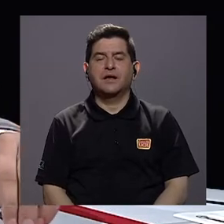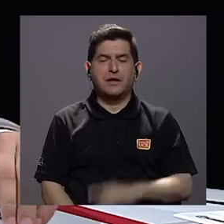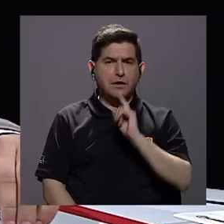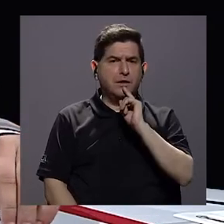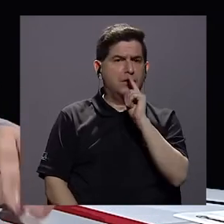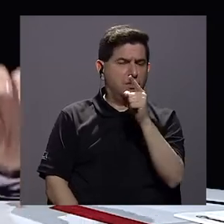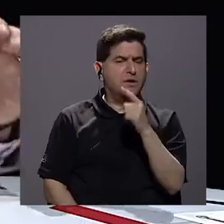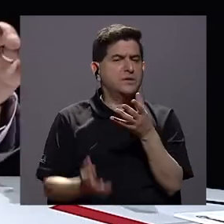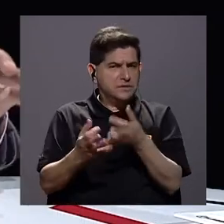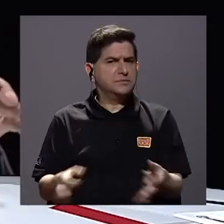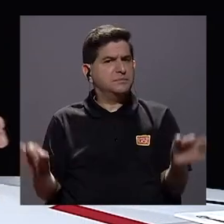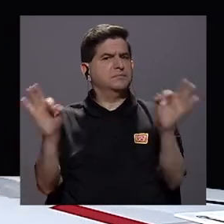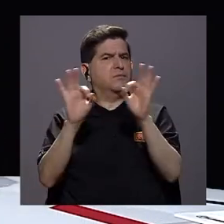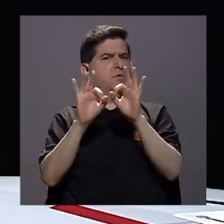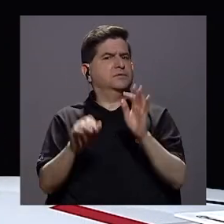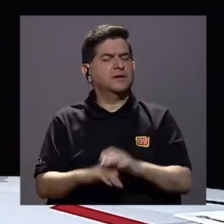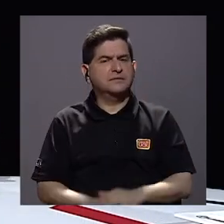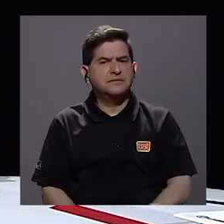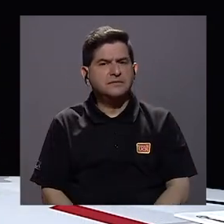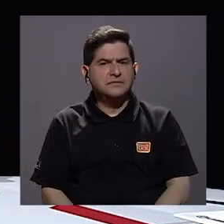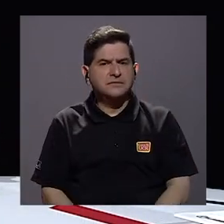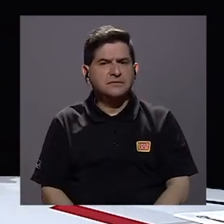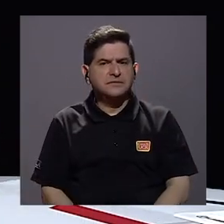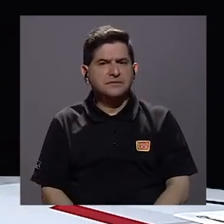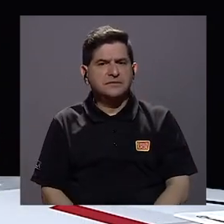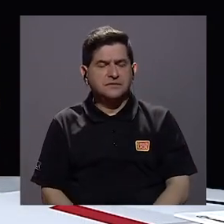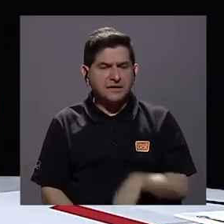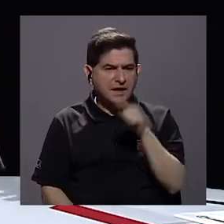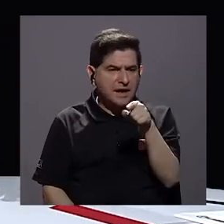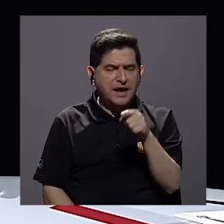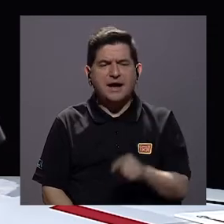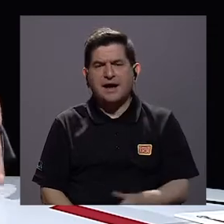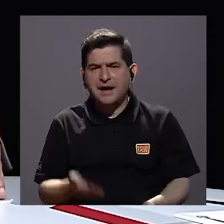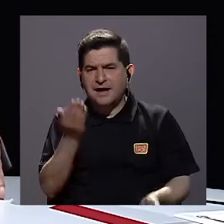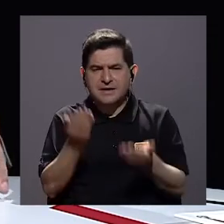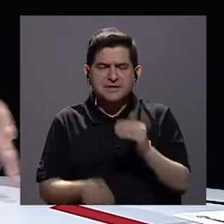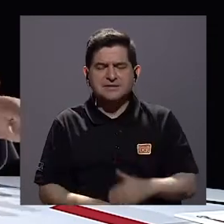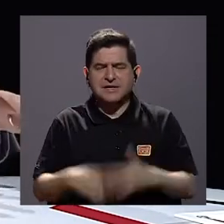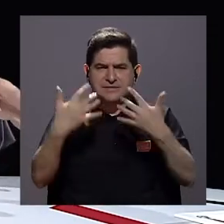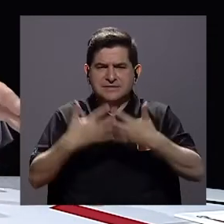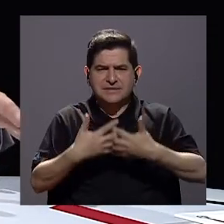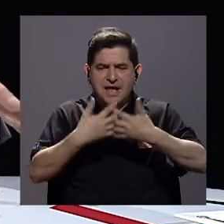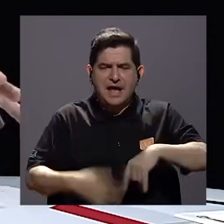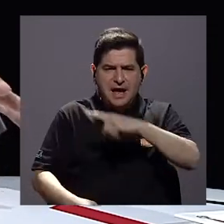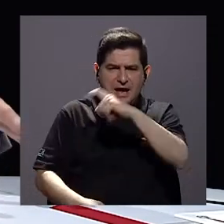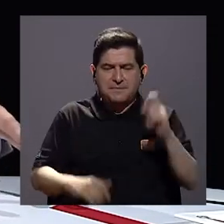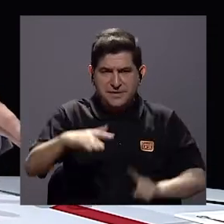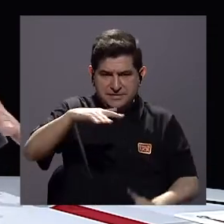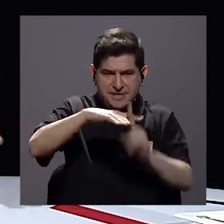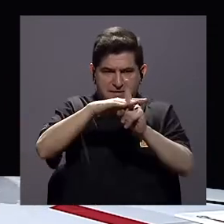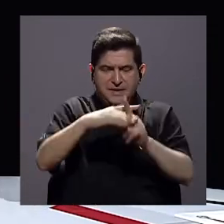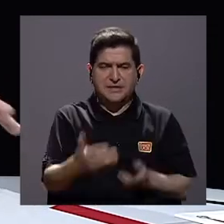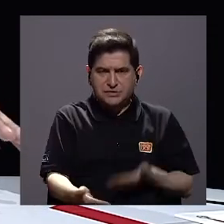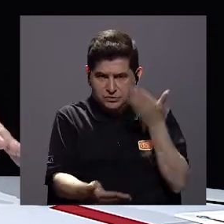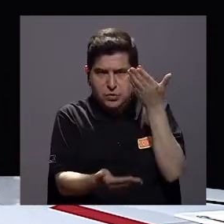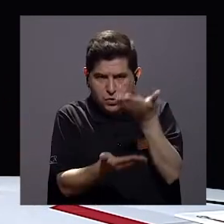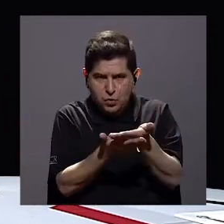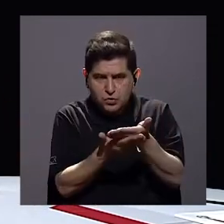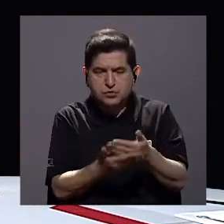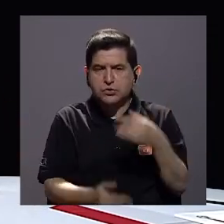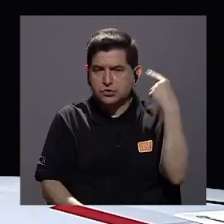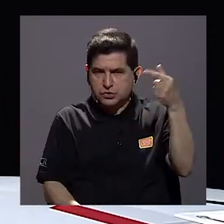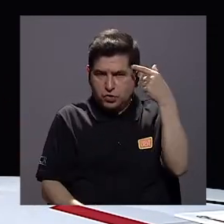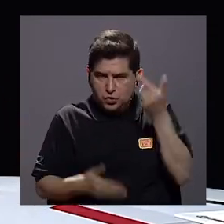Valioso lo que usted está planteando porque en términos de cómo esa camaronera llegó a un momento determinado, concesionada a hacer su